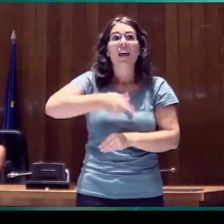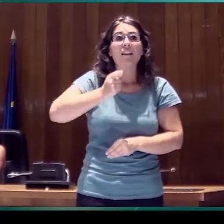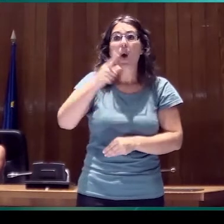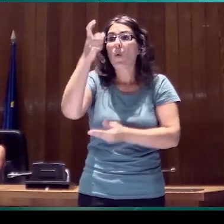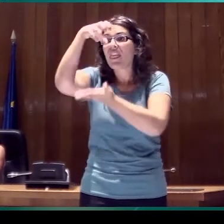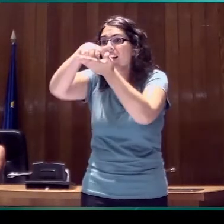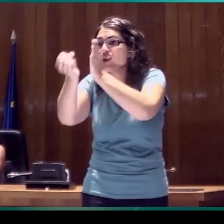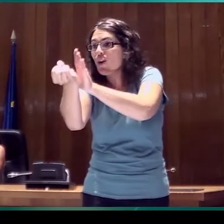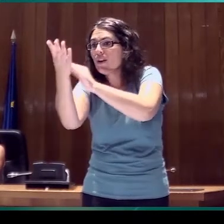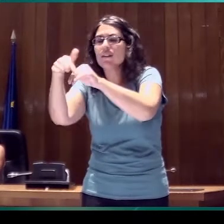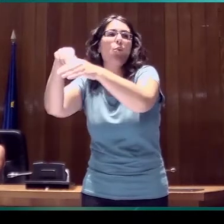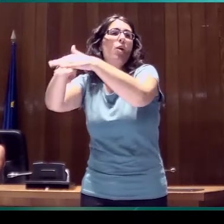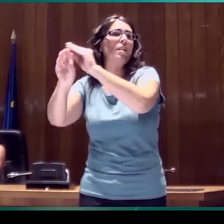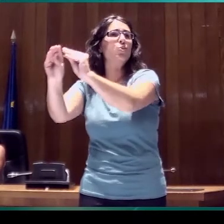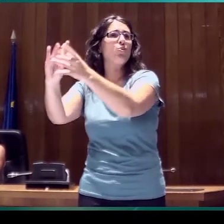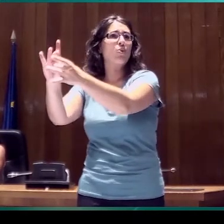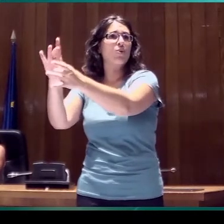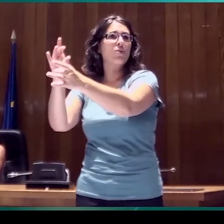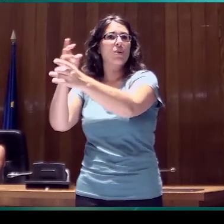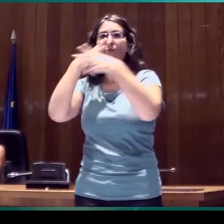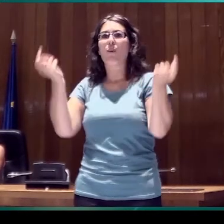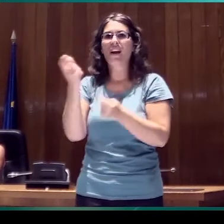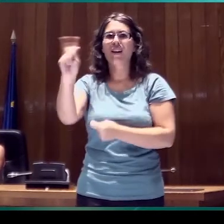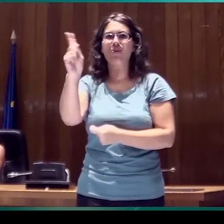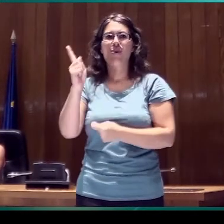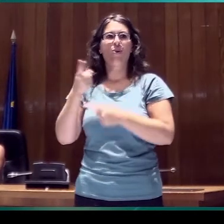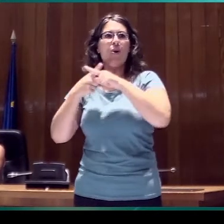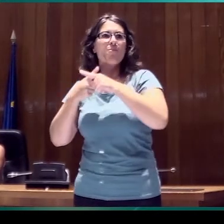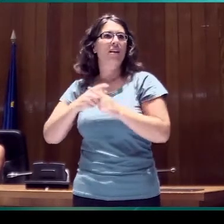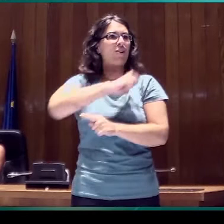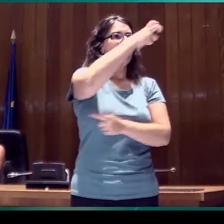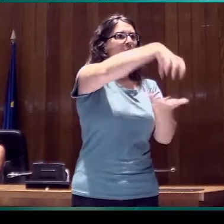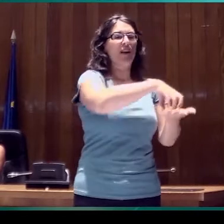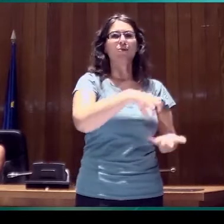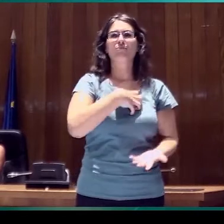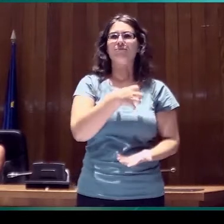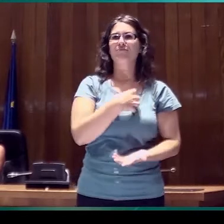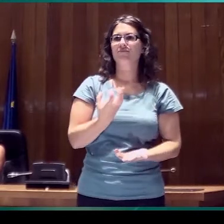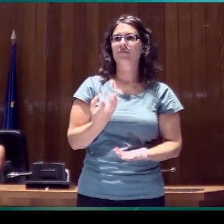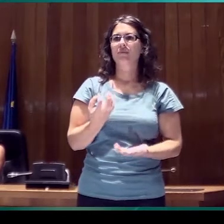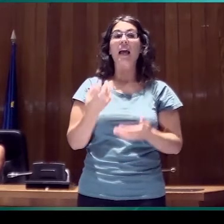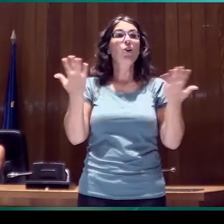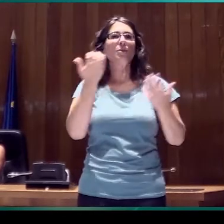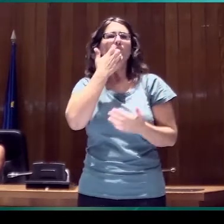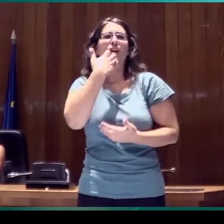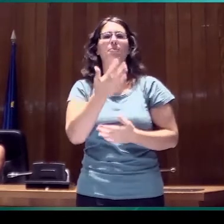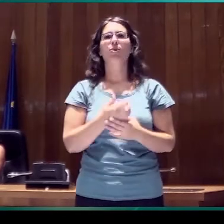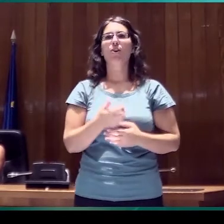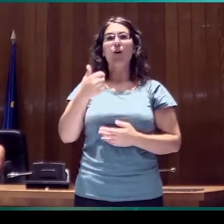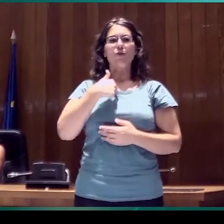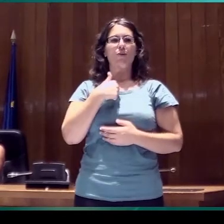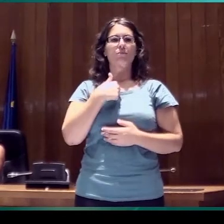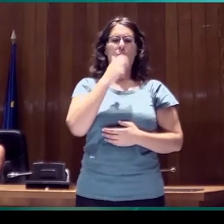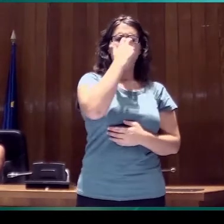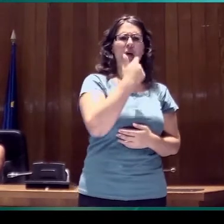No se publican, no se pueden compartir con otros centros. Y, por tanto, cuando uno dice a ver qué hay de este tema,